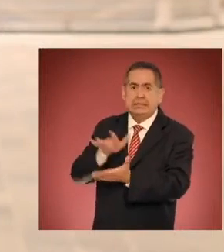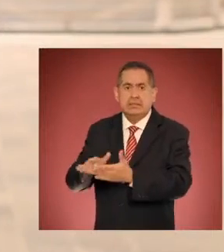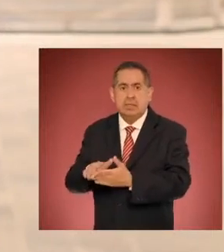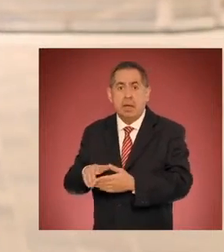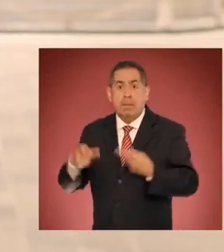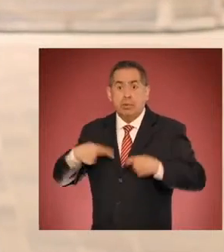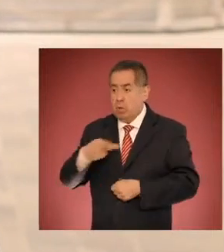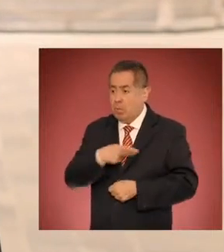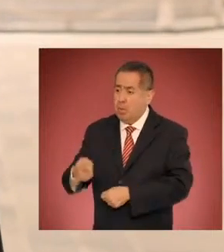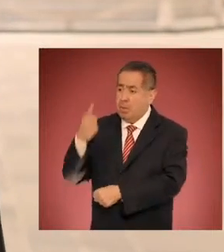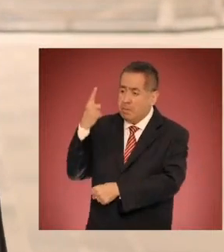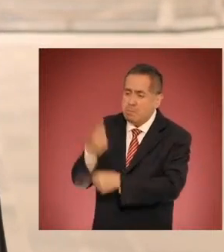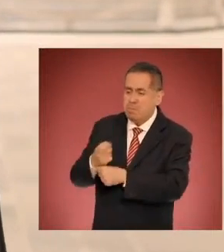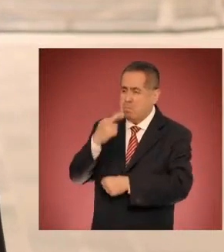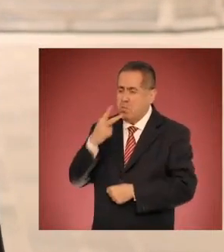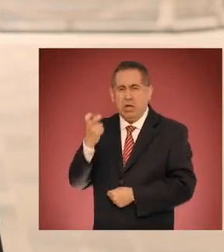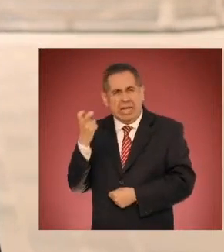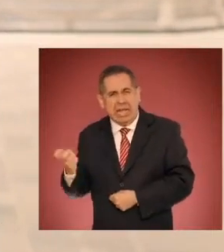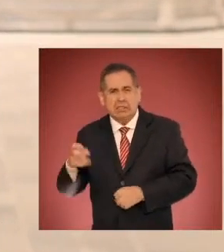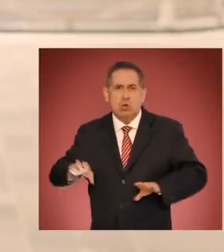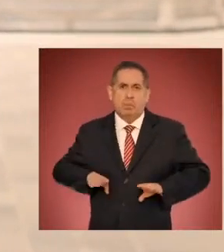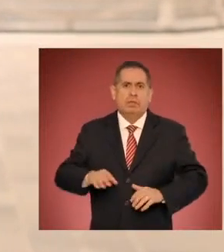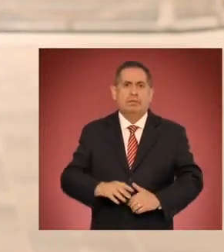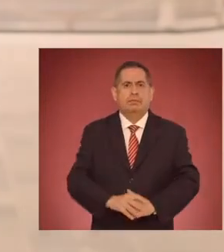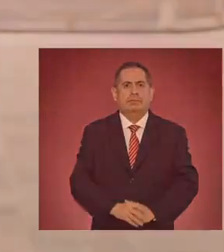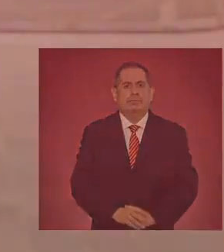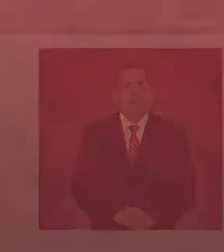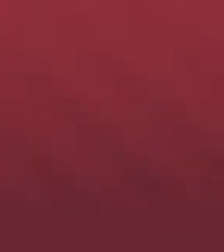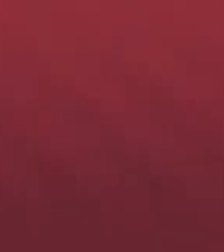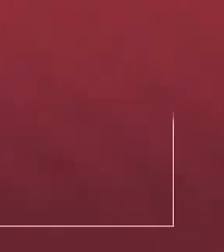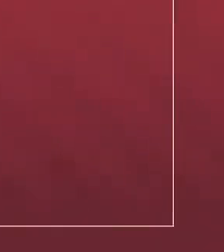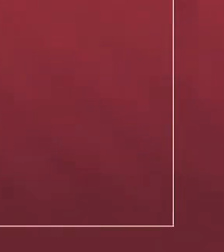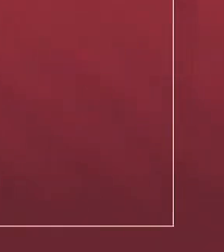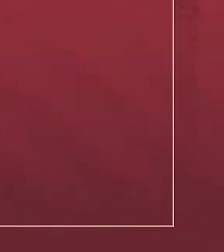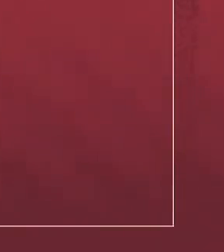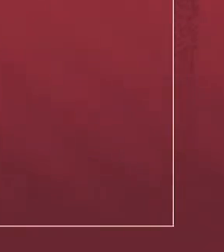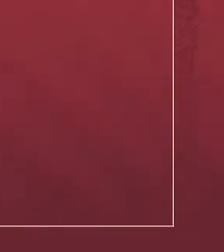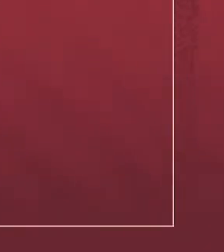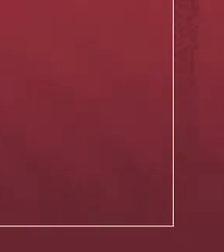pueblo. Por el bien de todos, primero los pobres. Segundo informe.